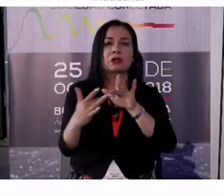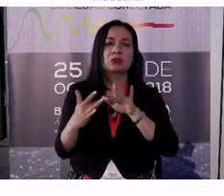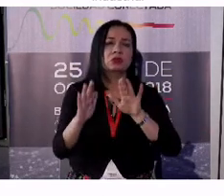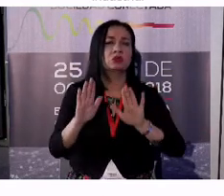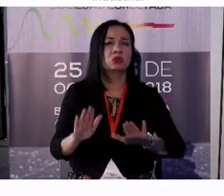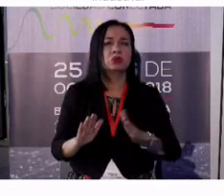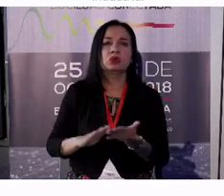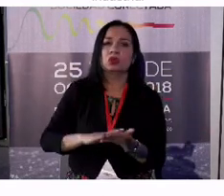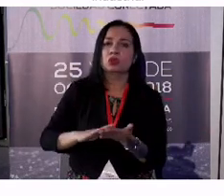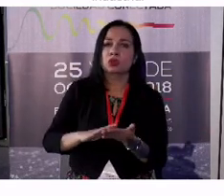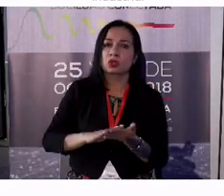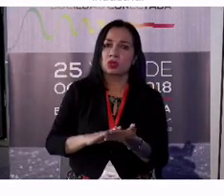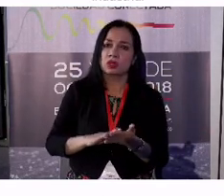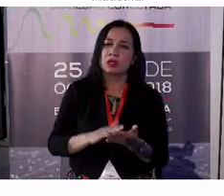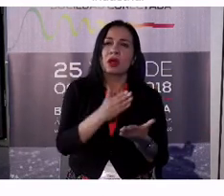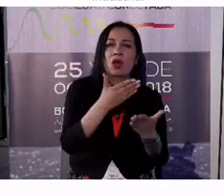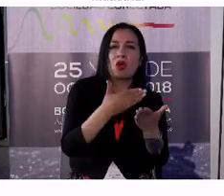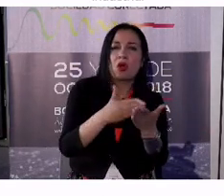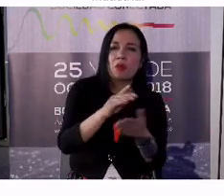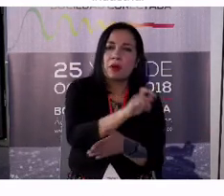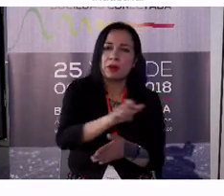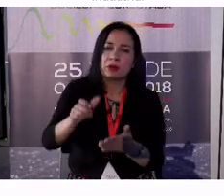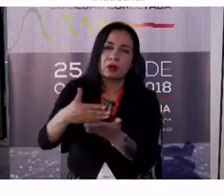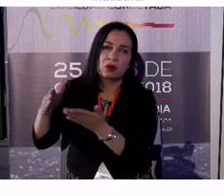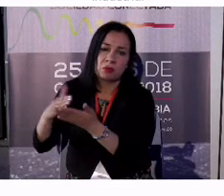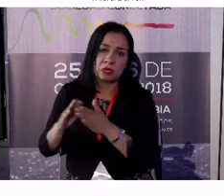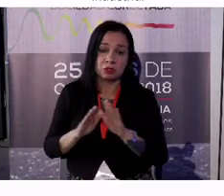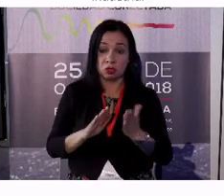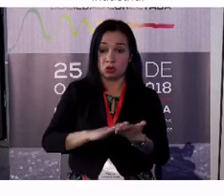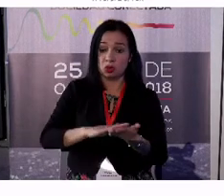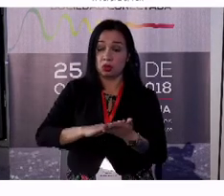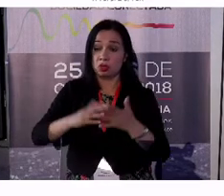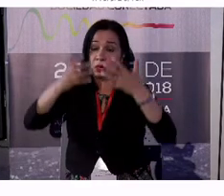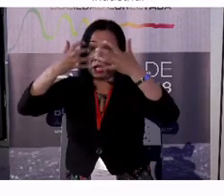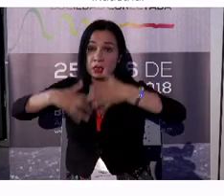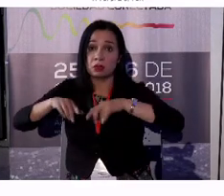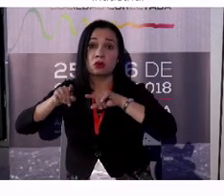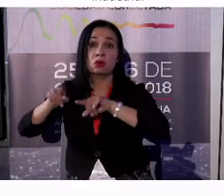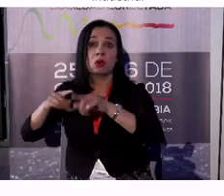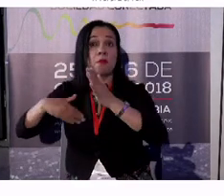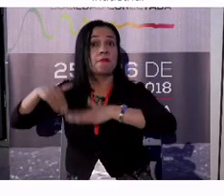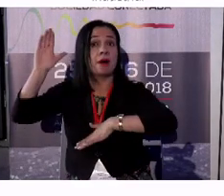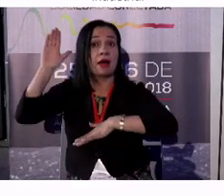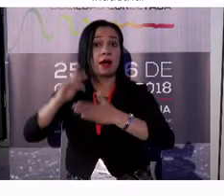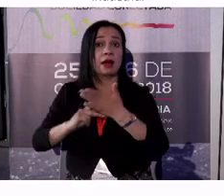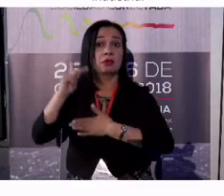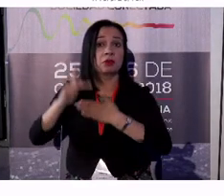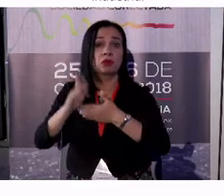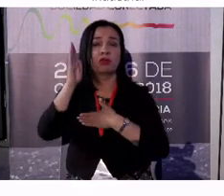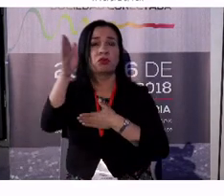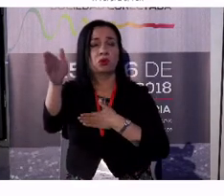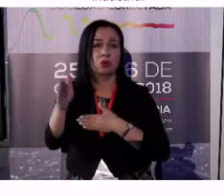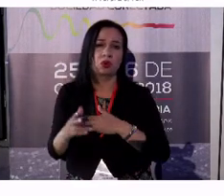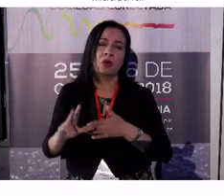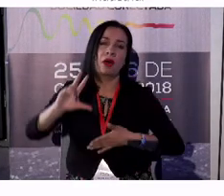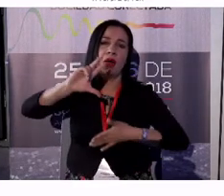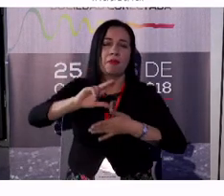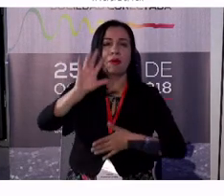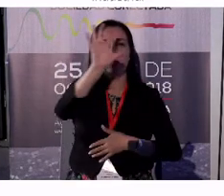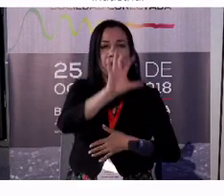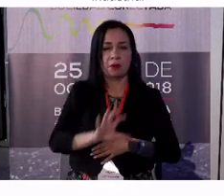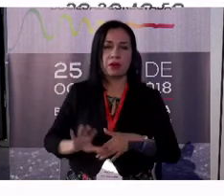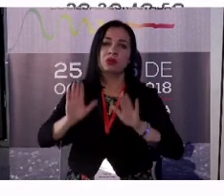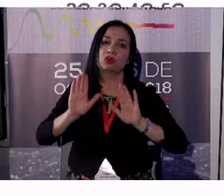con soluciones del consumidor, y las soluciones industriales son las que creemos que tienen muchísima más proyección, pero en América Latina son esas las que